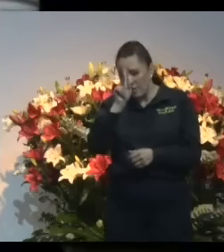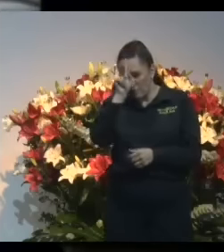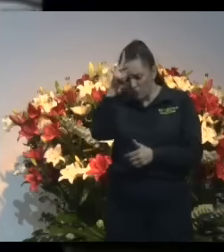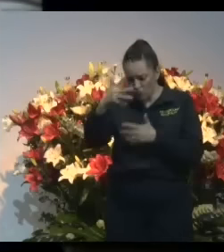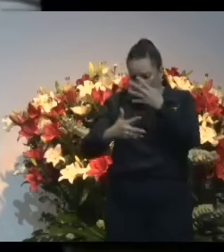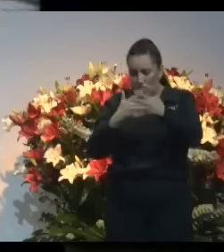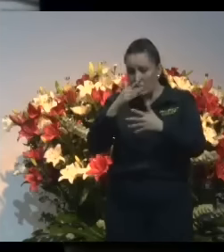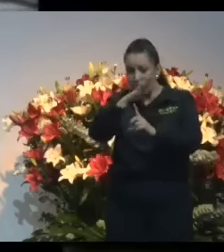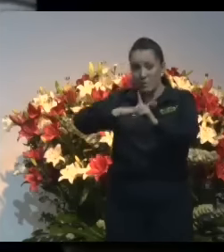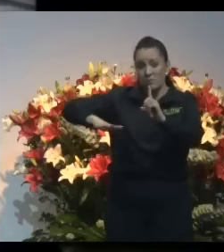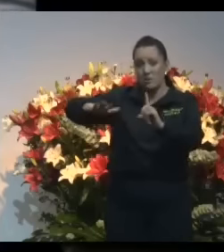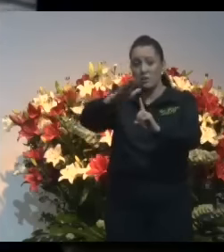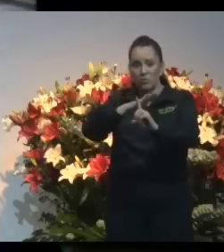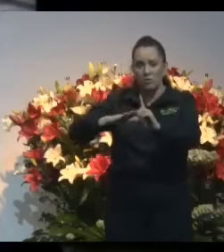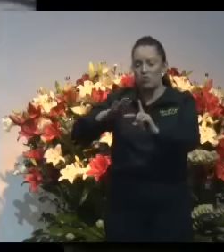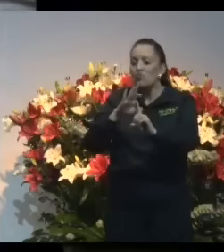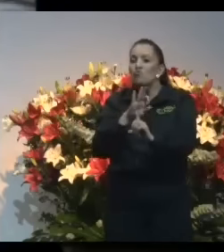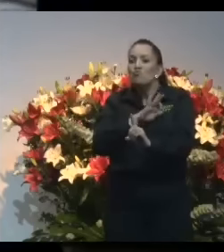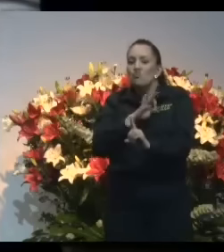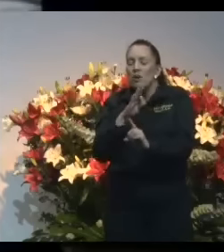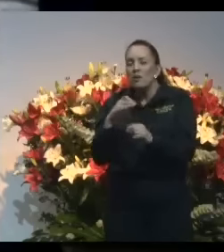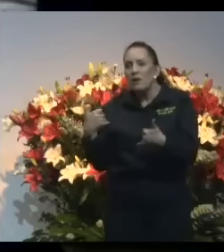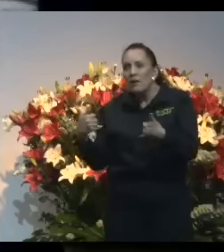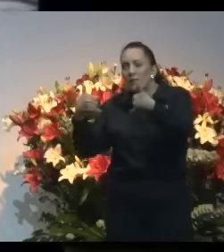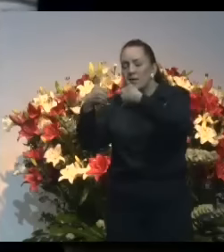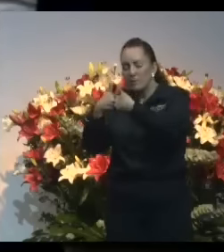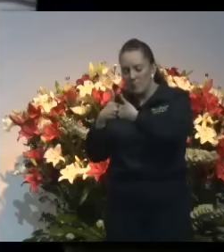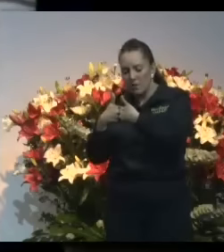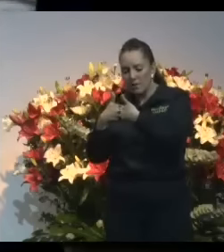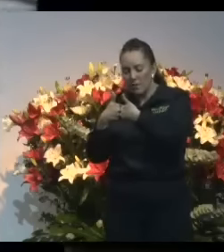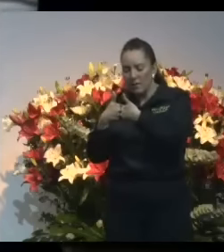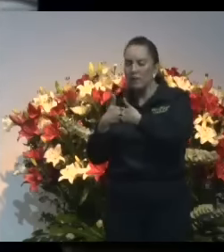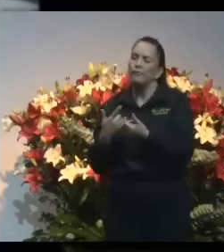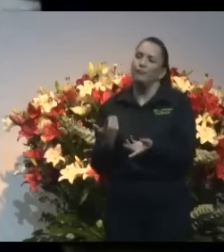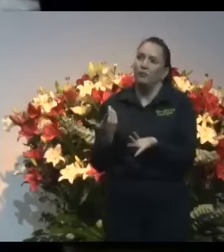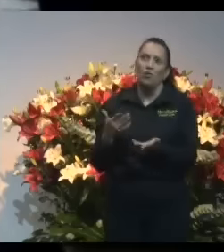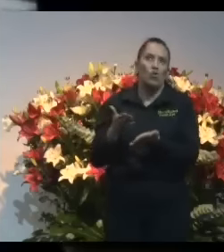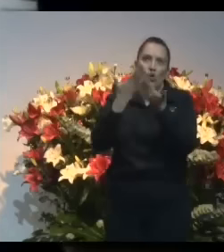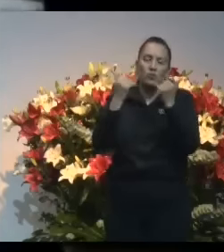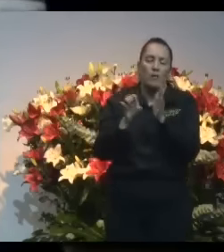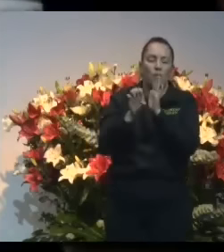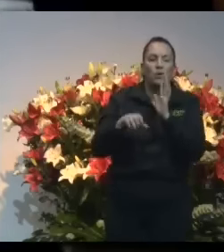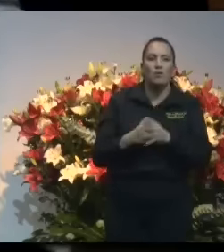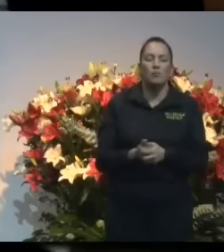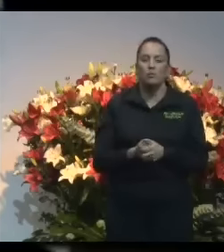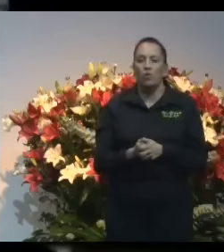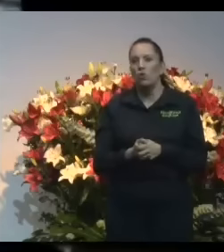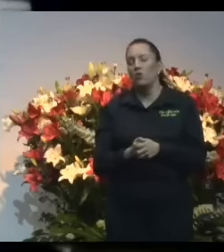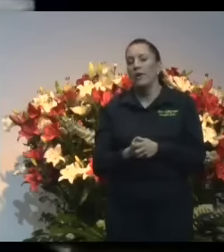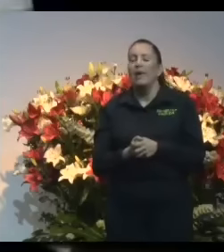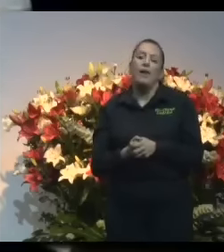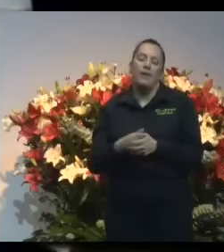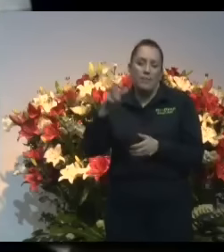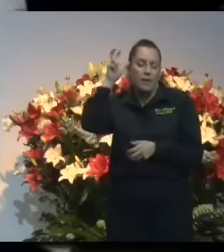determinar en el momento de la llamada. A ver, llamaron de, no sé, de Progreso